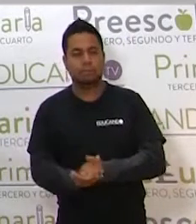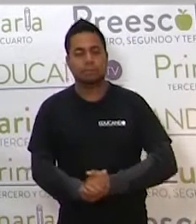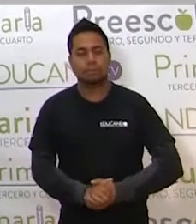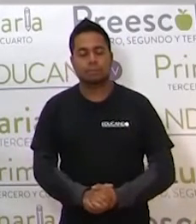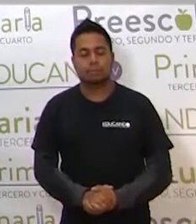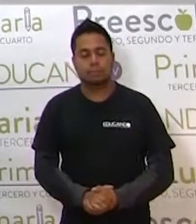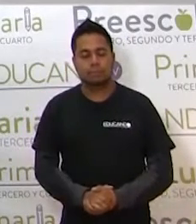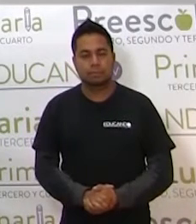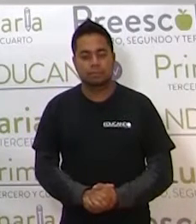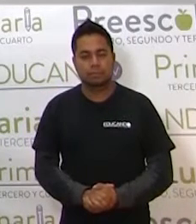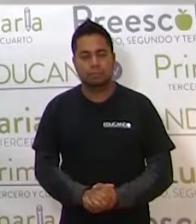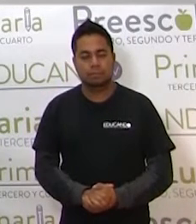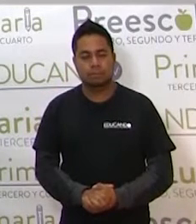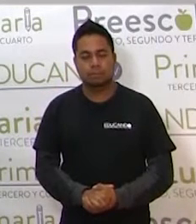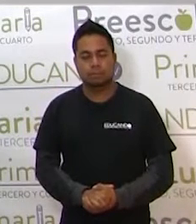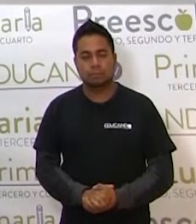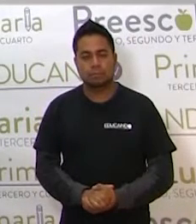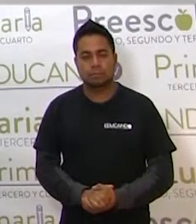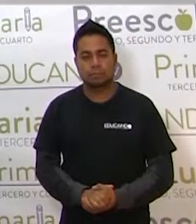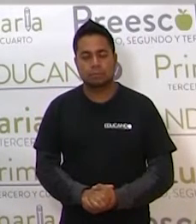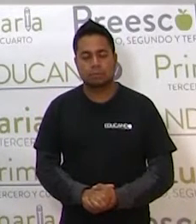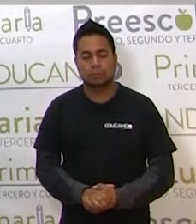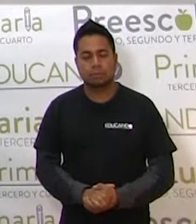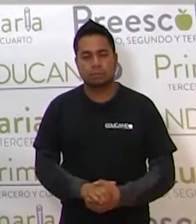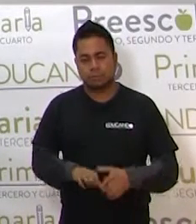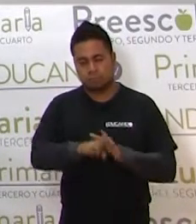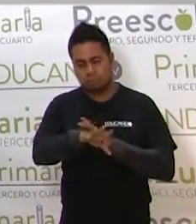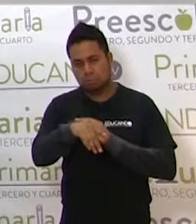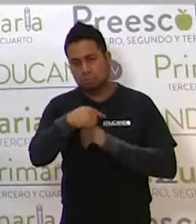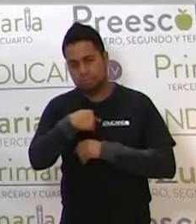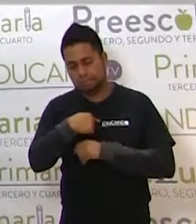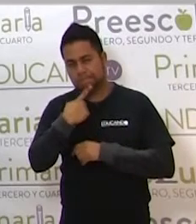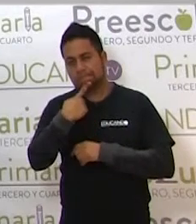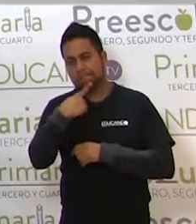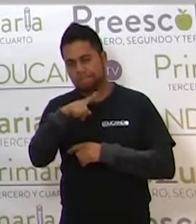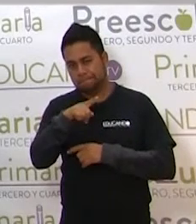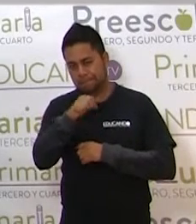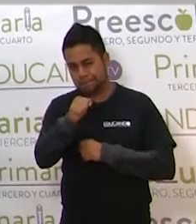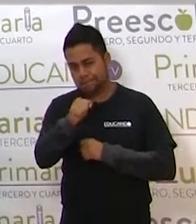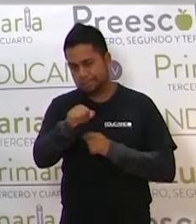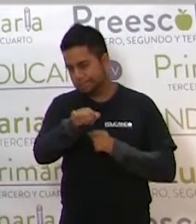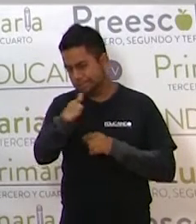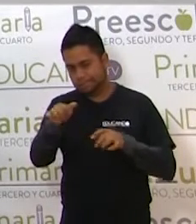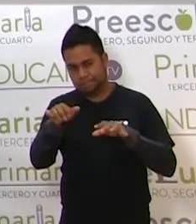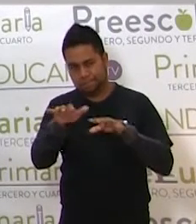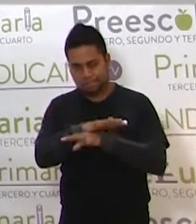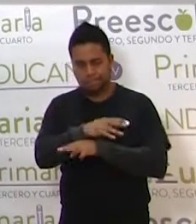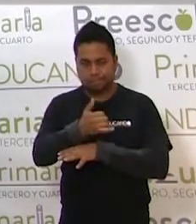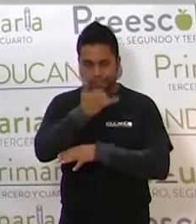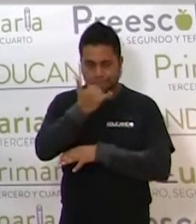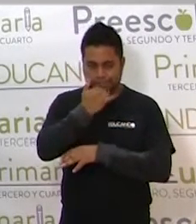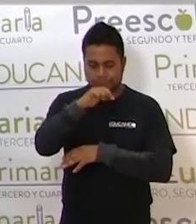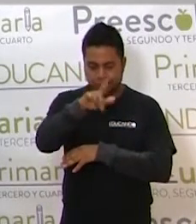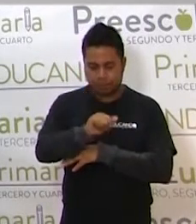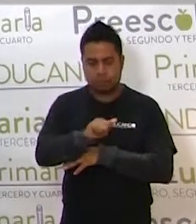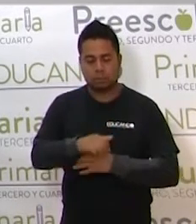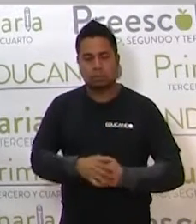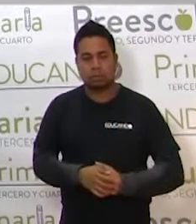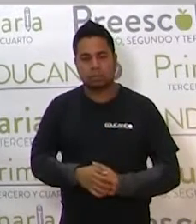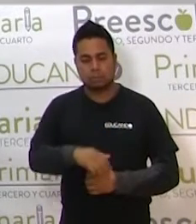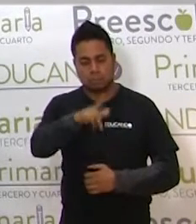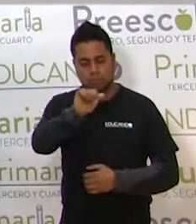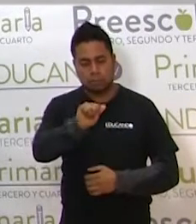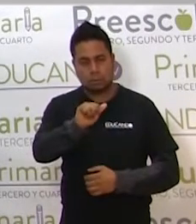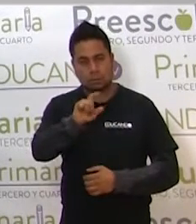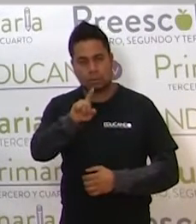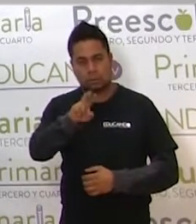porque sí hacemos o enfatizamos por ejemplo la palabra o la sílaba la lea